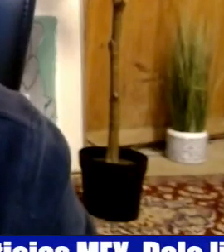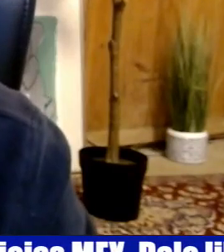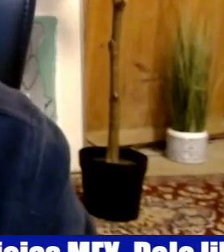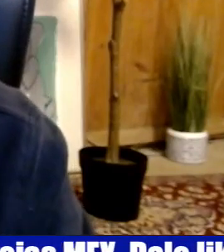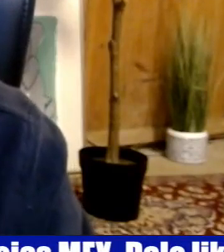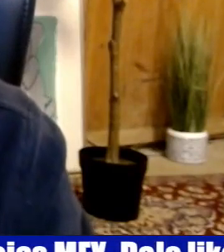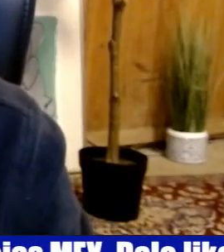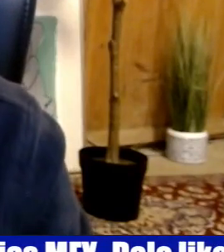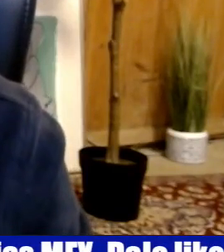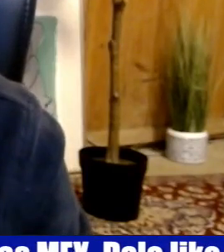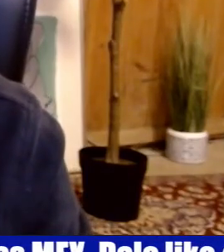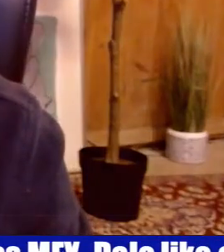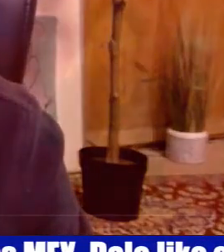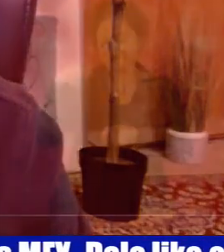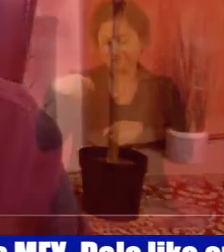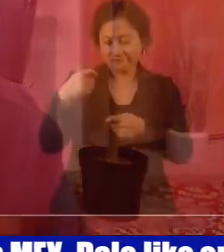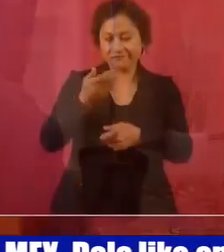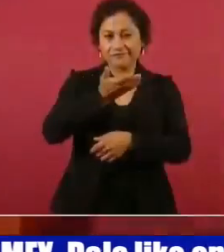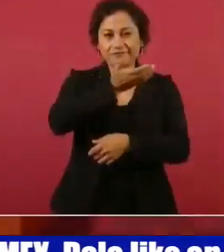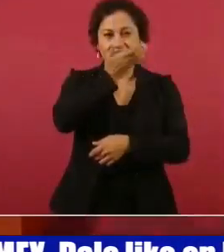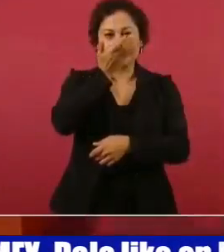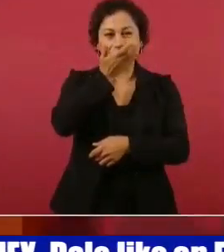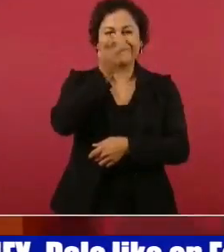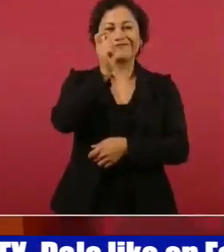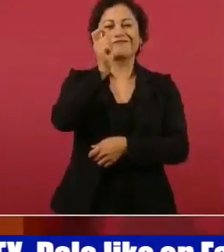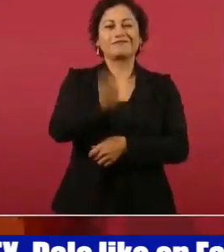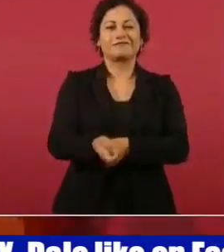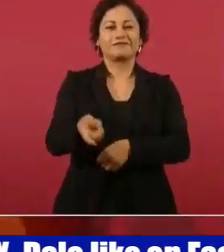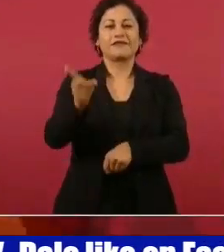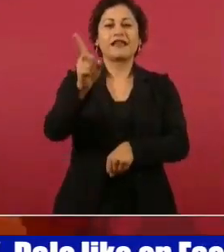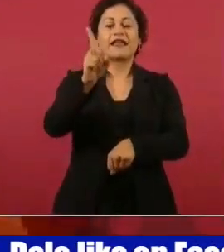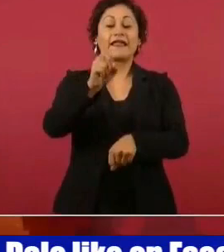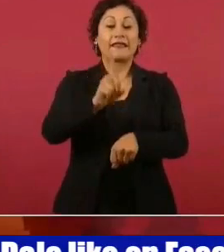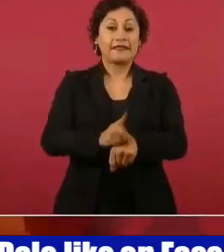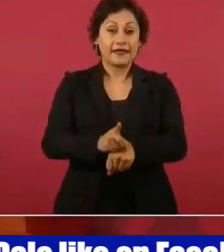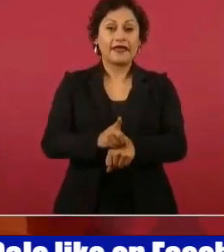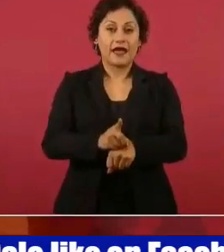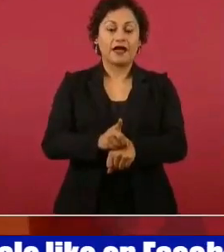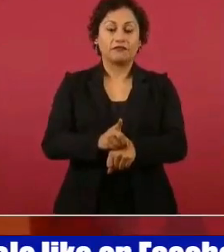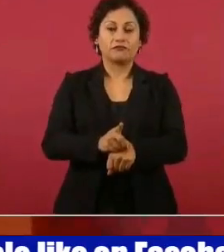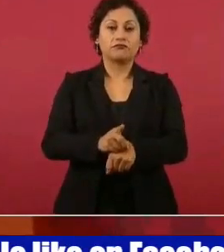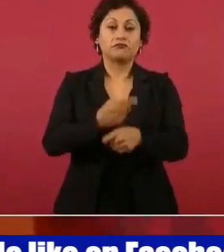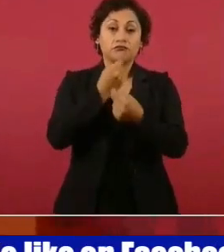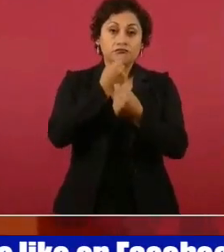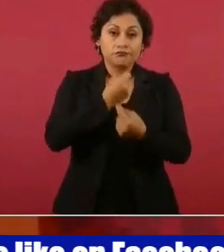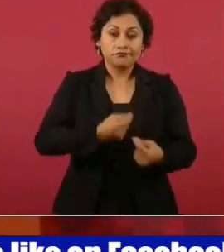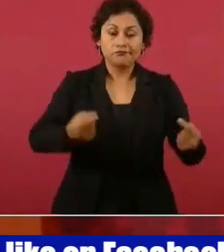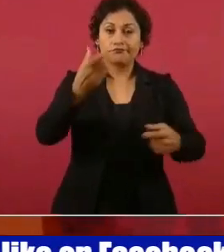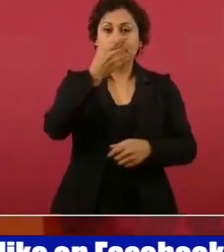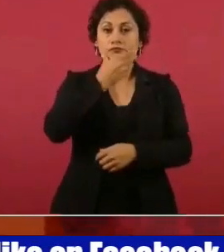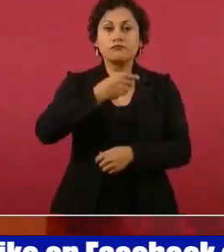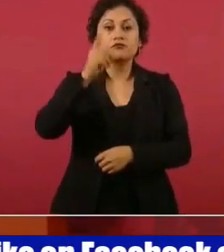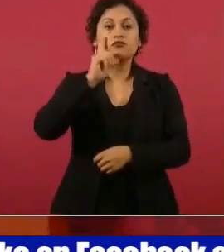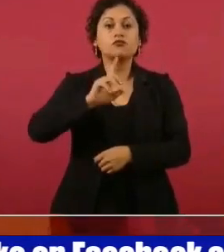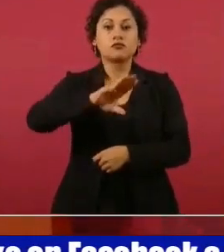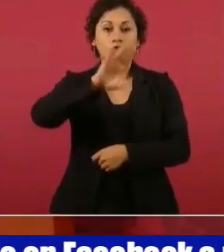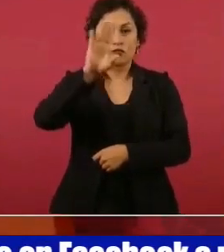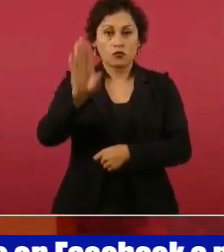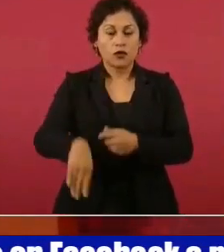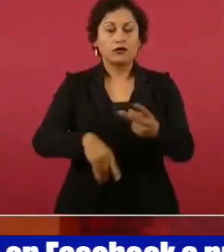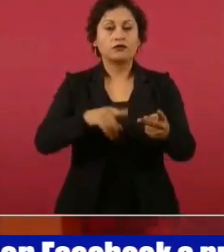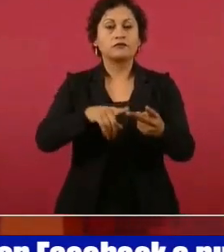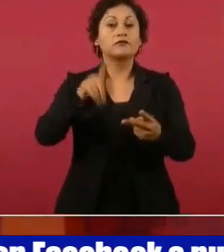hoy el presidente retó a Sergio Sarmiento. Eh, Exhibió cómo desde el conservadurismo siguen